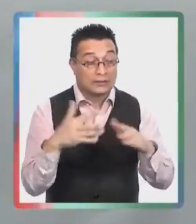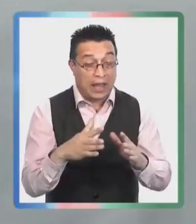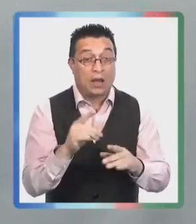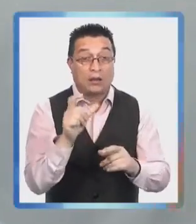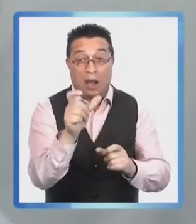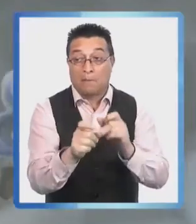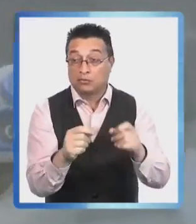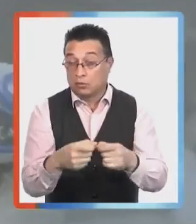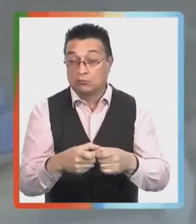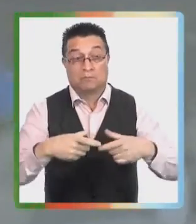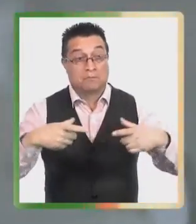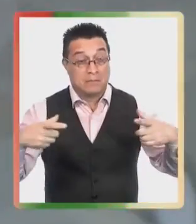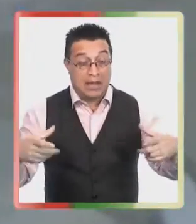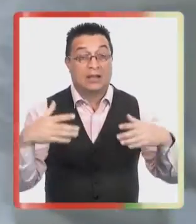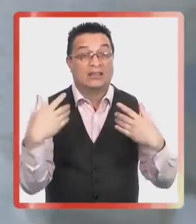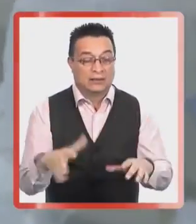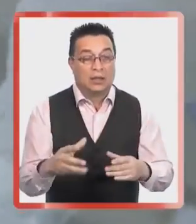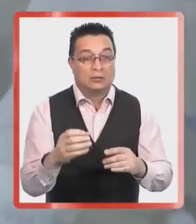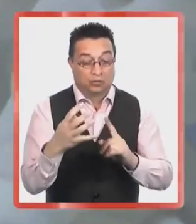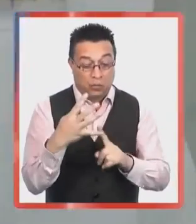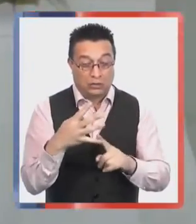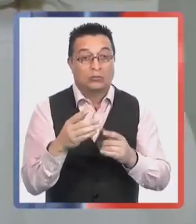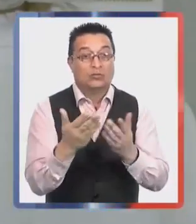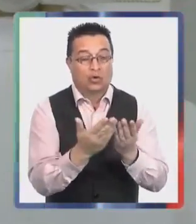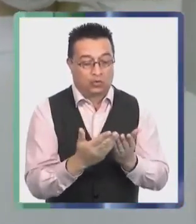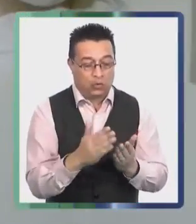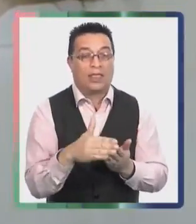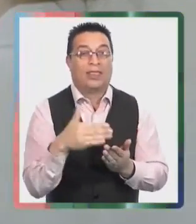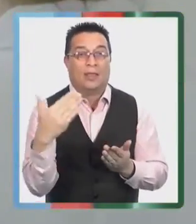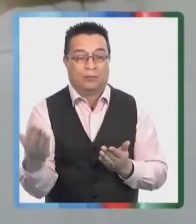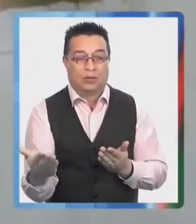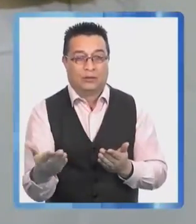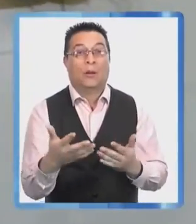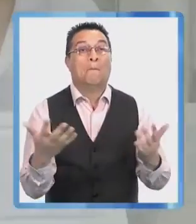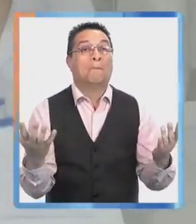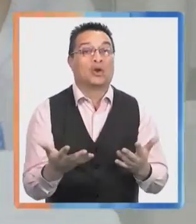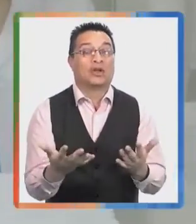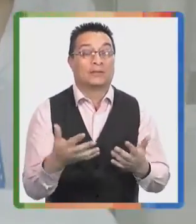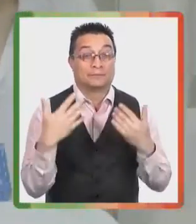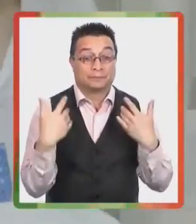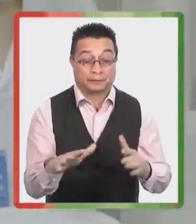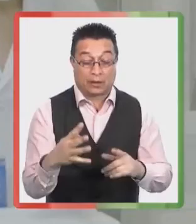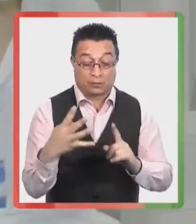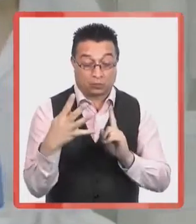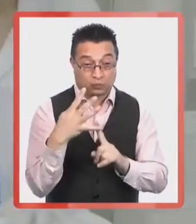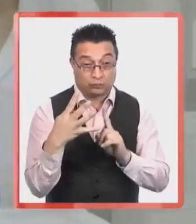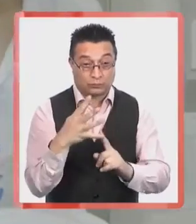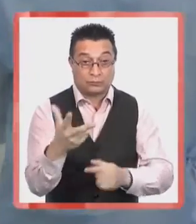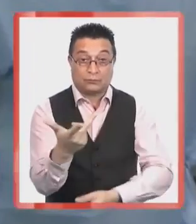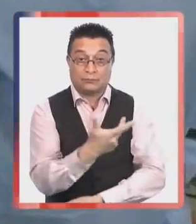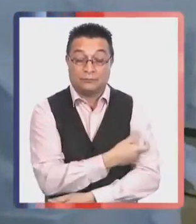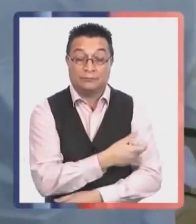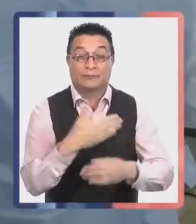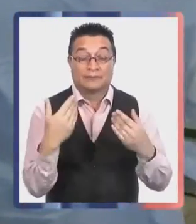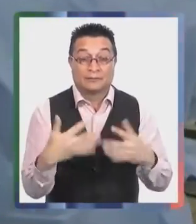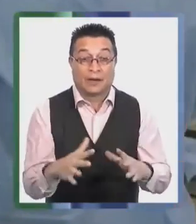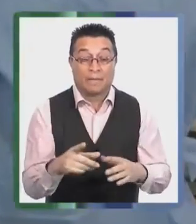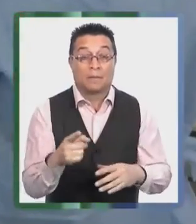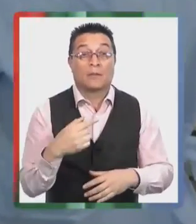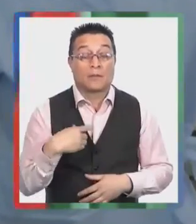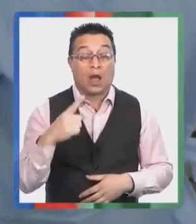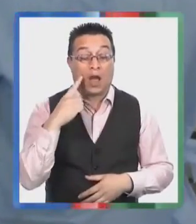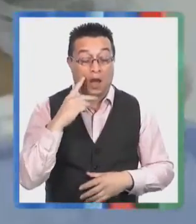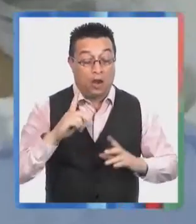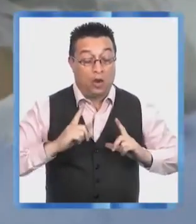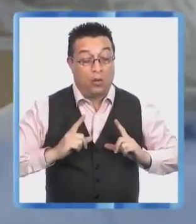dosis o haya una población grande con cuarta dosis. ¿Por qué? Porque la gente que ya está vacunada con la cuarta dosis, si